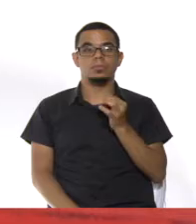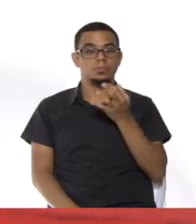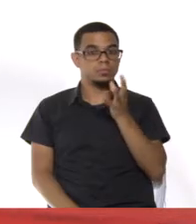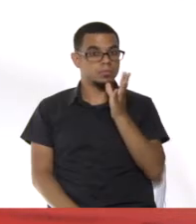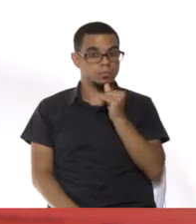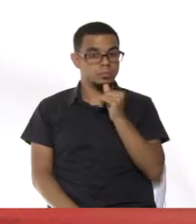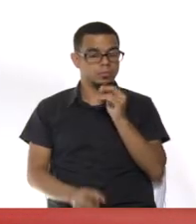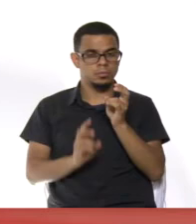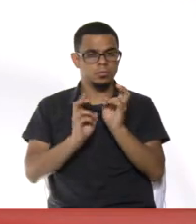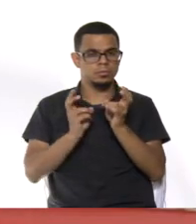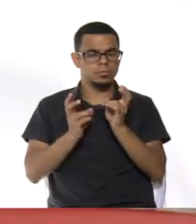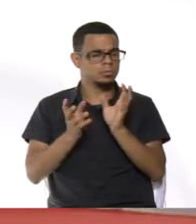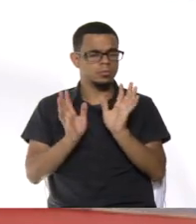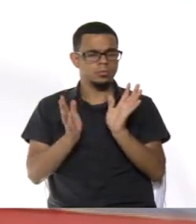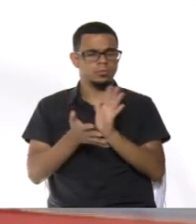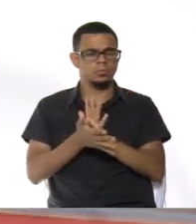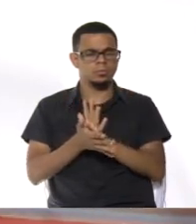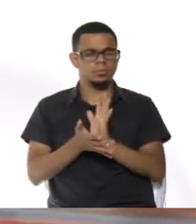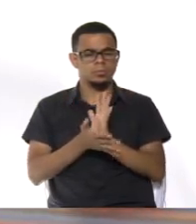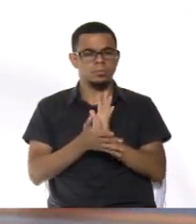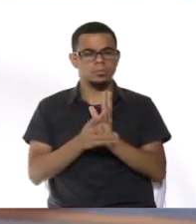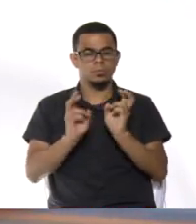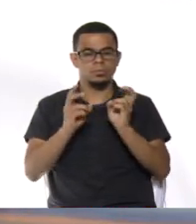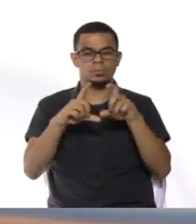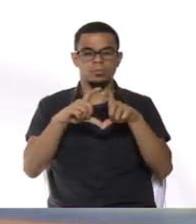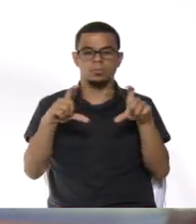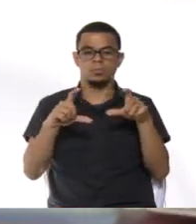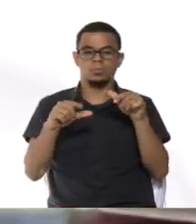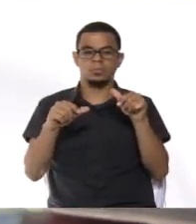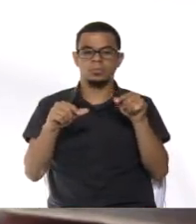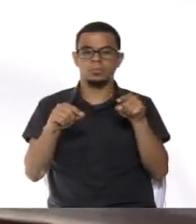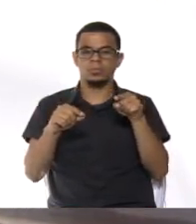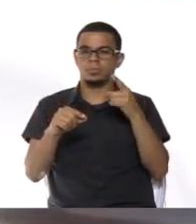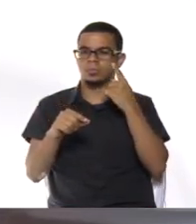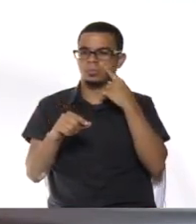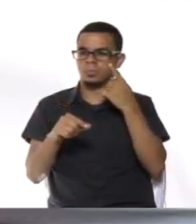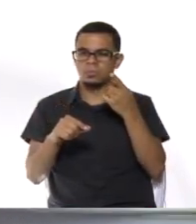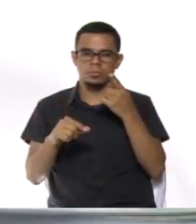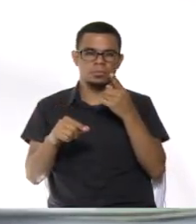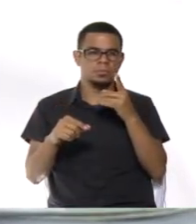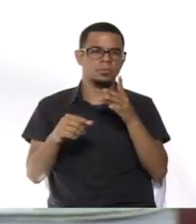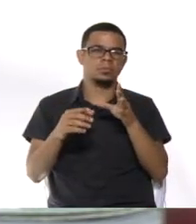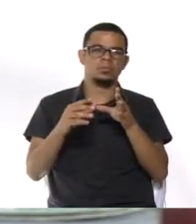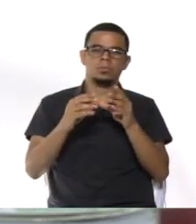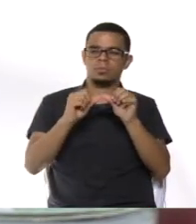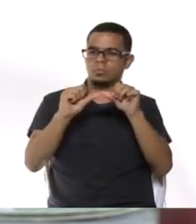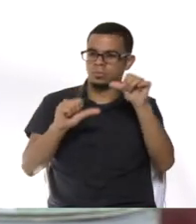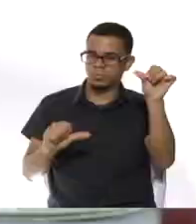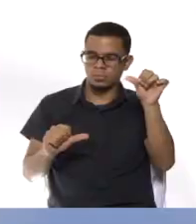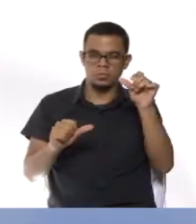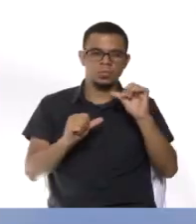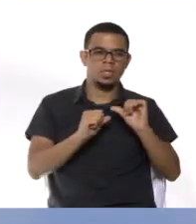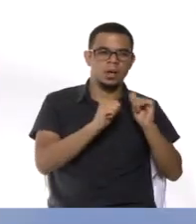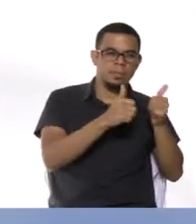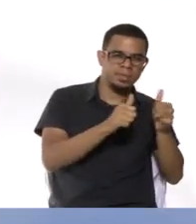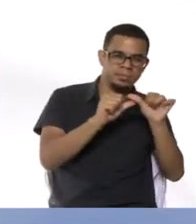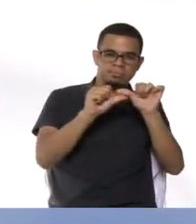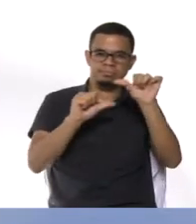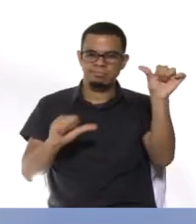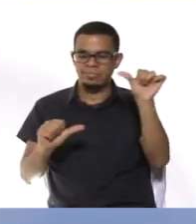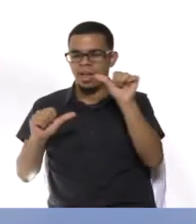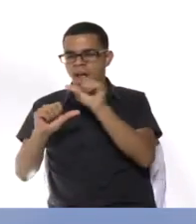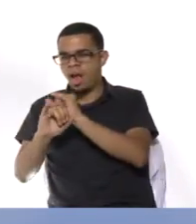el título de la receta que vamos a realizar, pero no encontramos ese desarrollo, esa conclusión. Entonces ahí tenemos